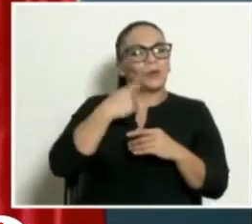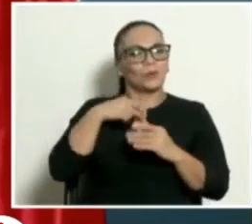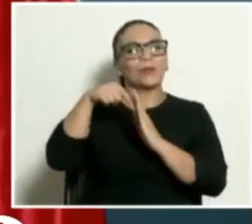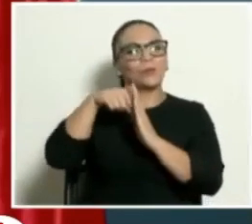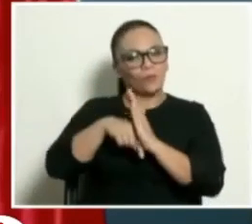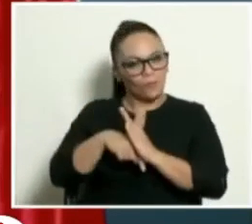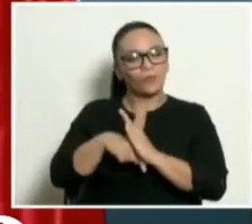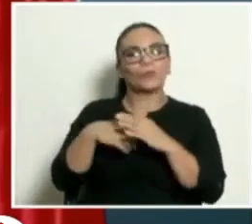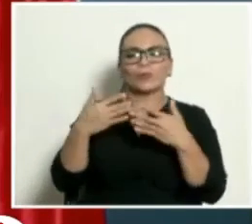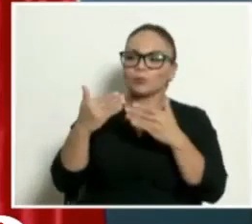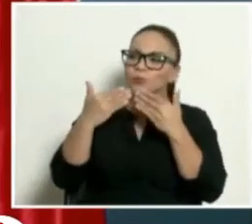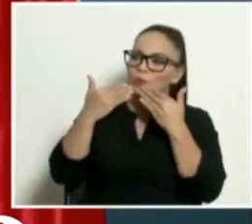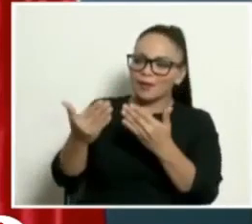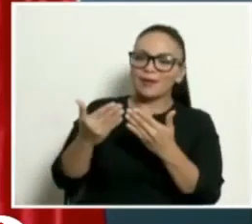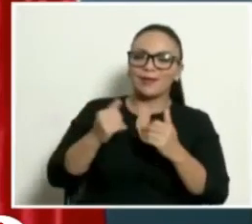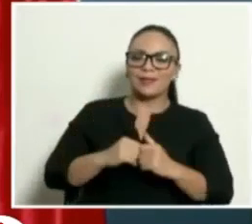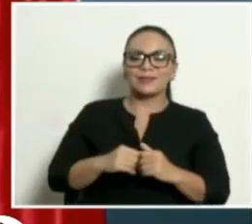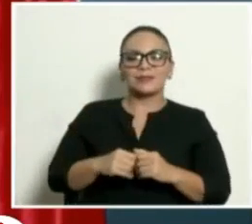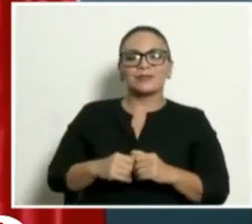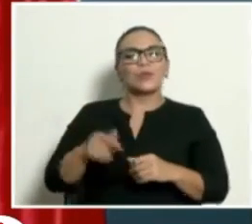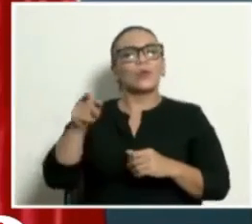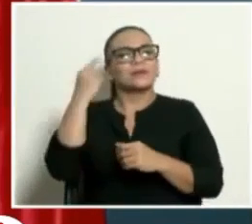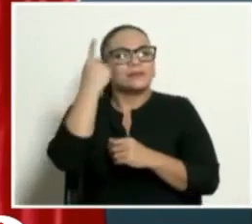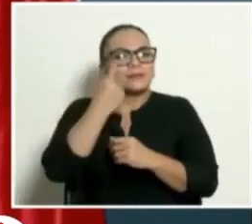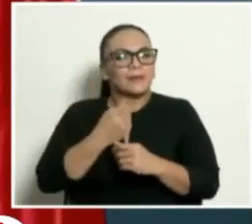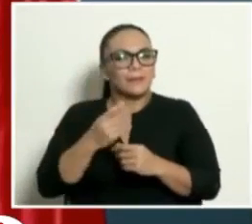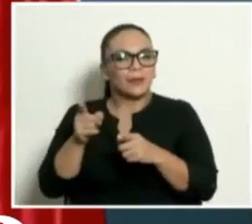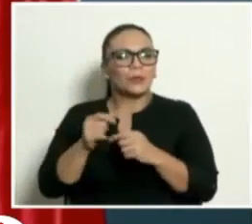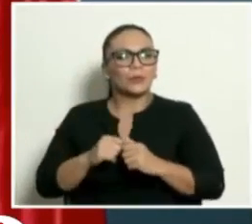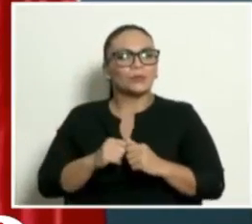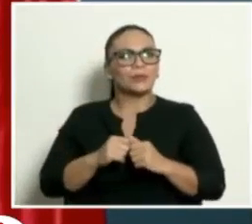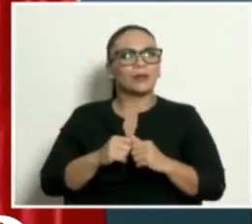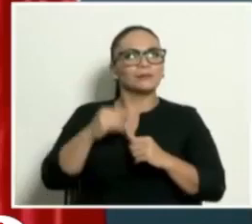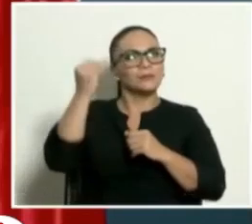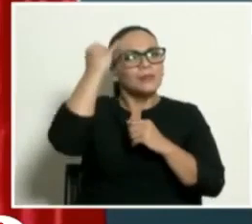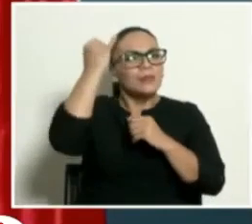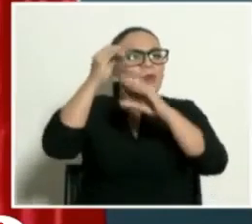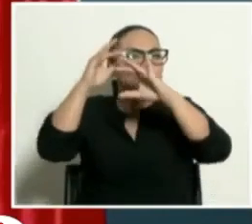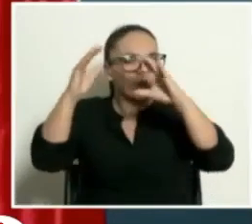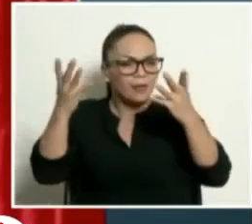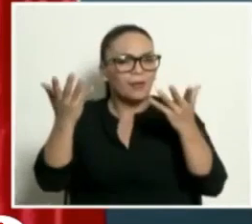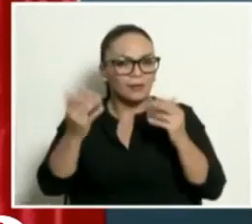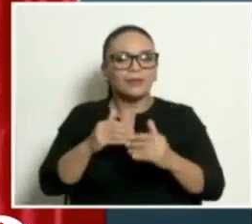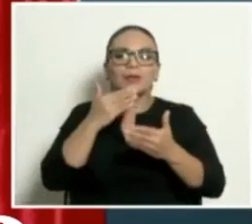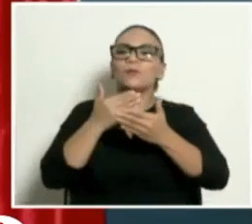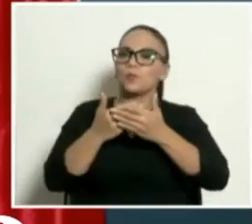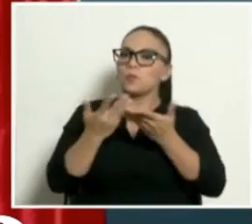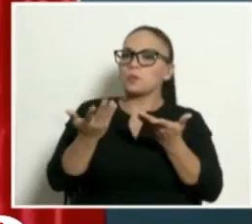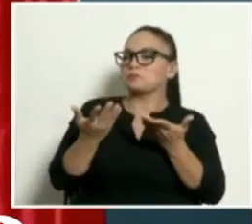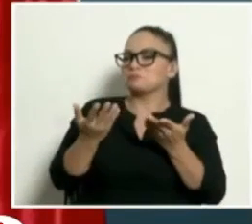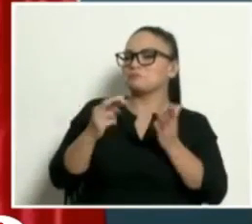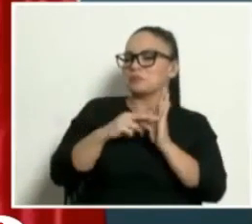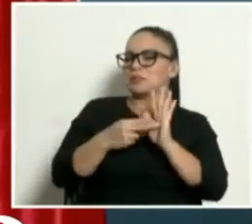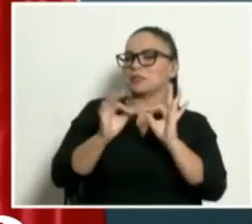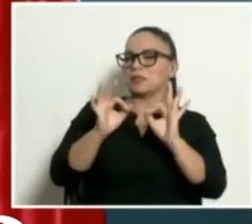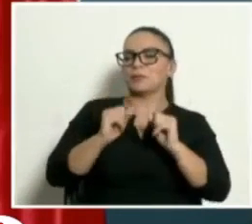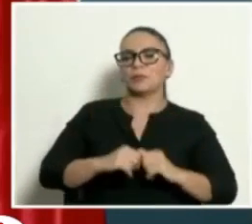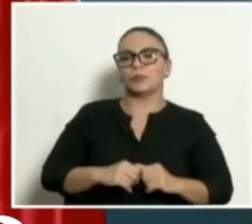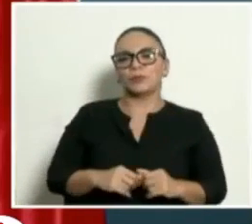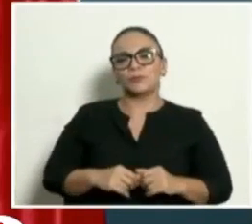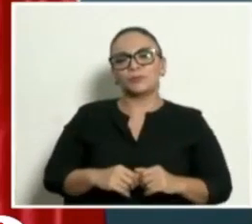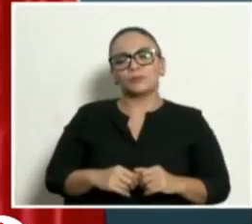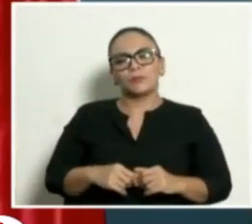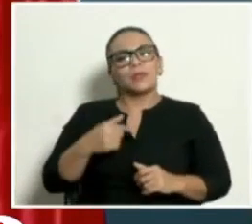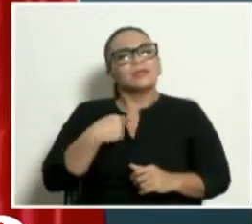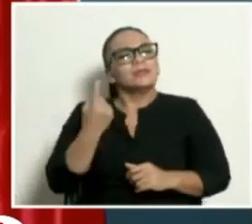agradezco. Es una pregunta de ideología en el buen sentido de la palabra. Yo